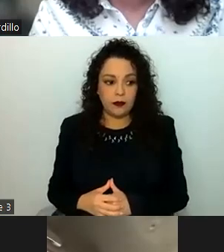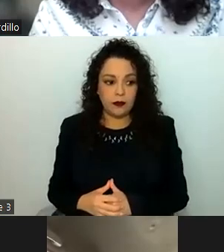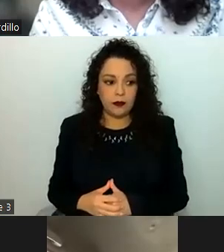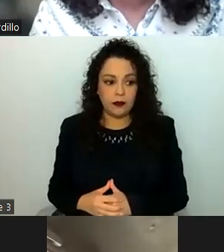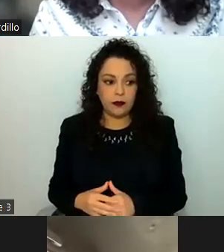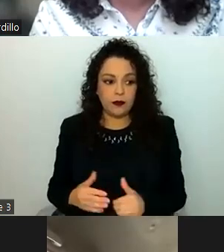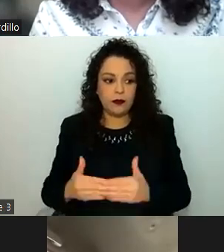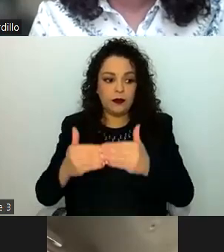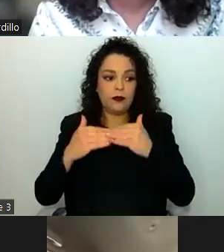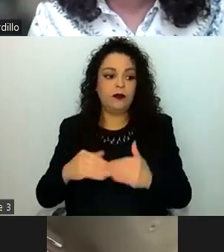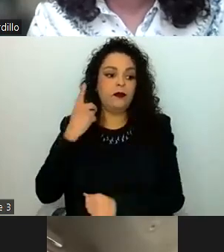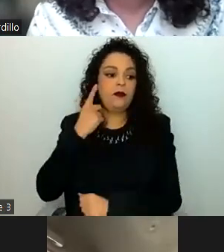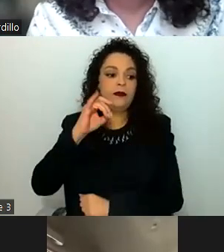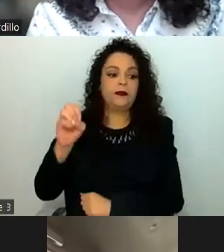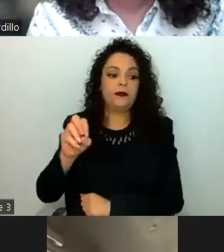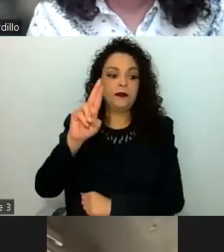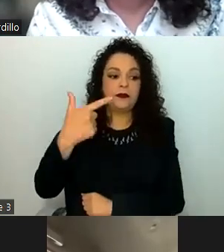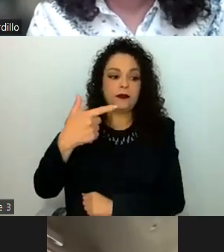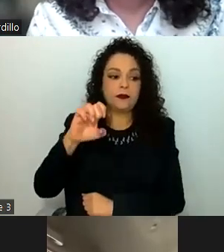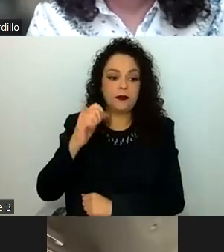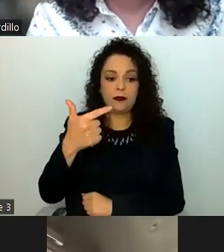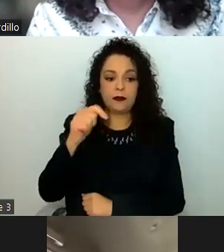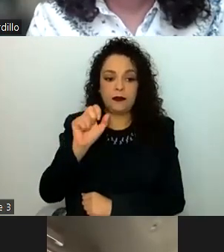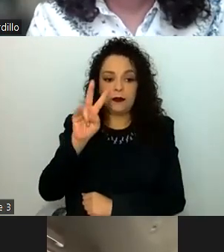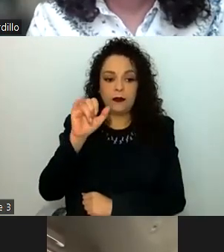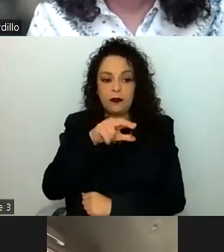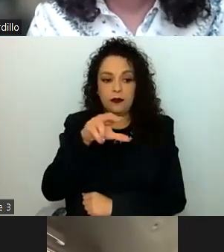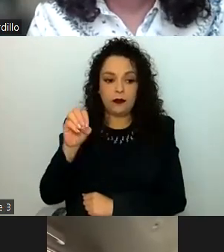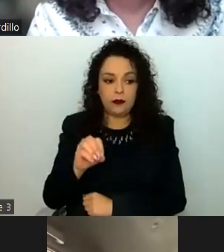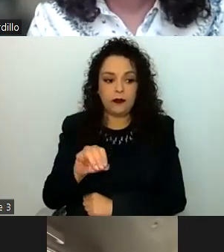Diputado Jorge Gaviño Ambriz. A favor.